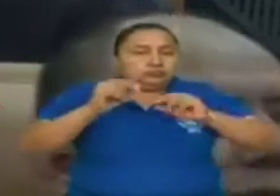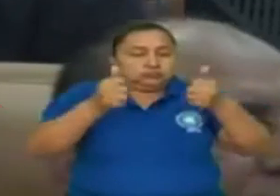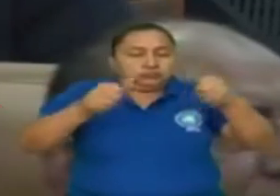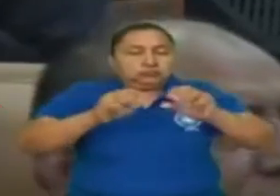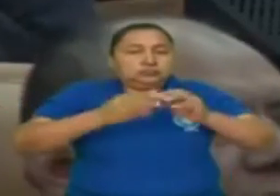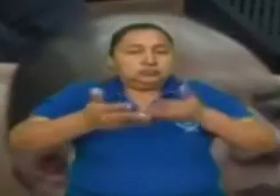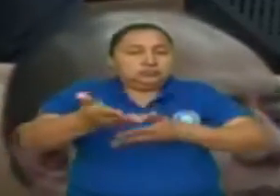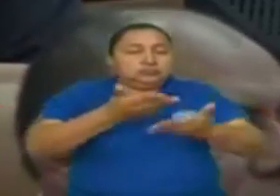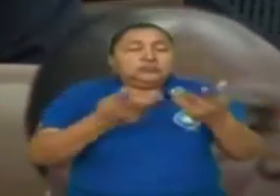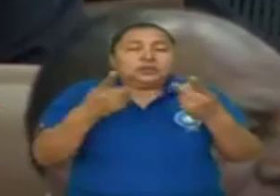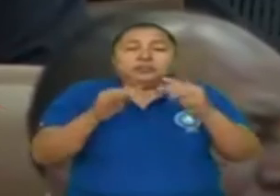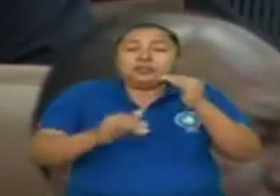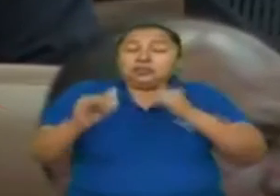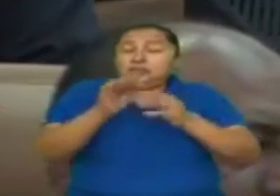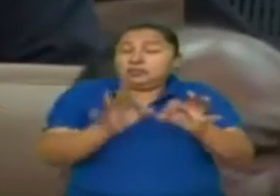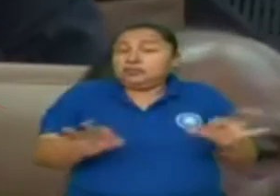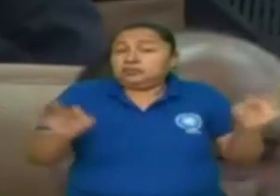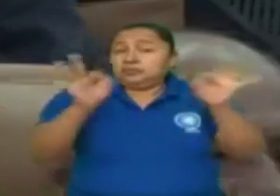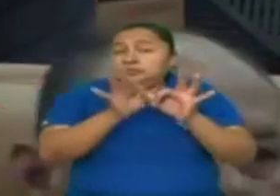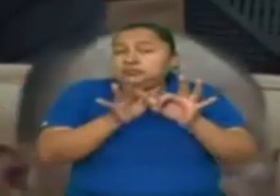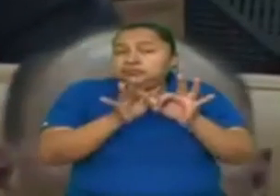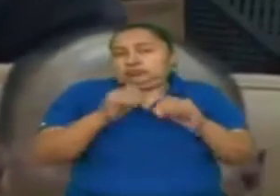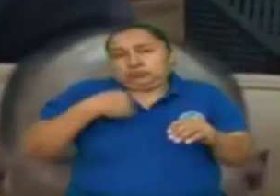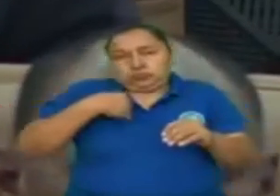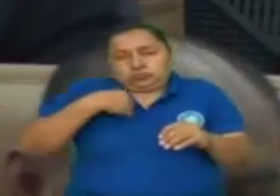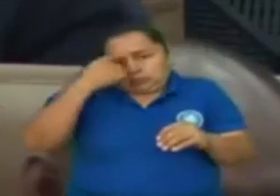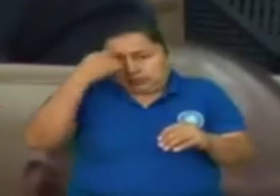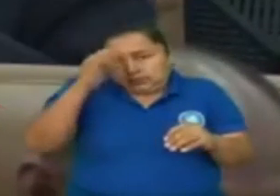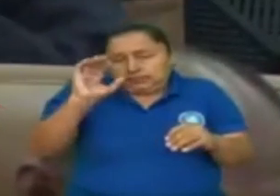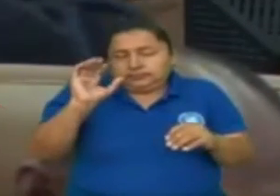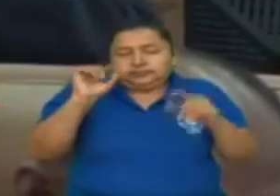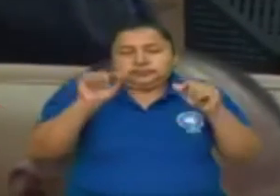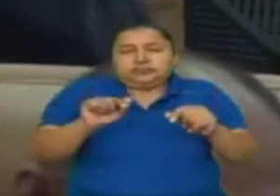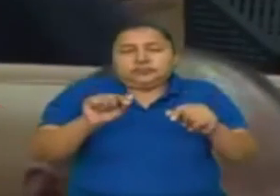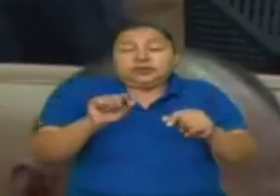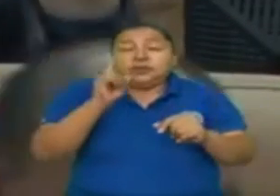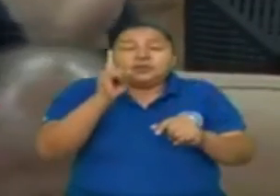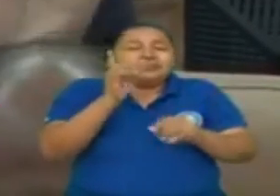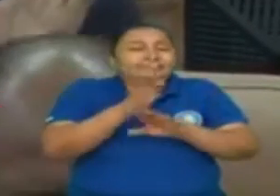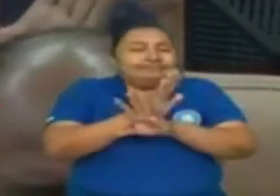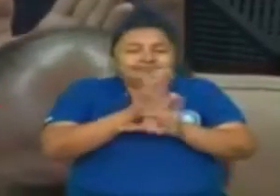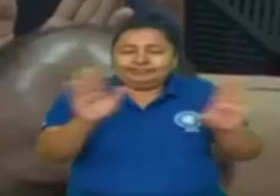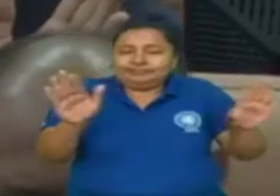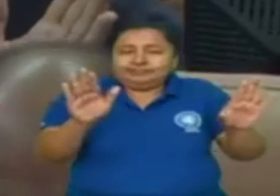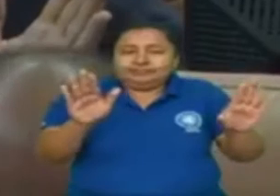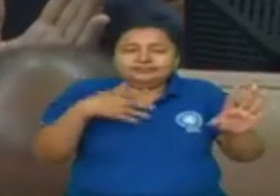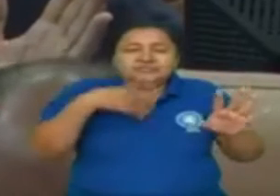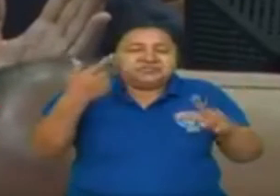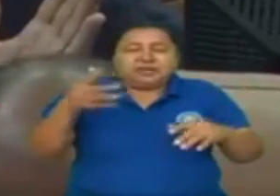lo más importante, creo yo, es que de una vez por todas se